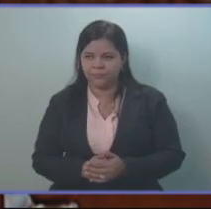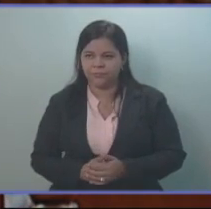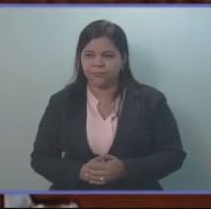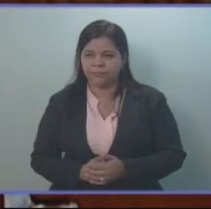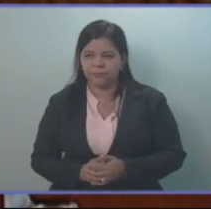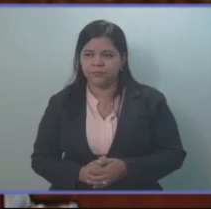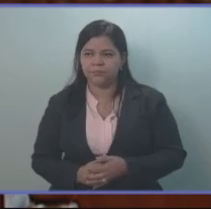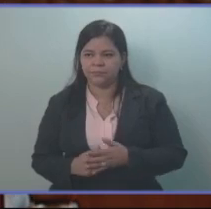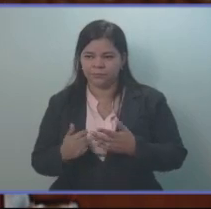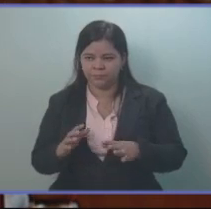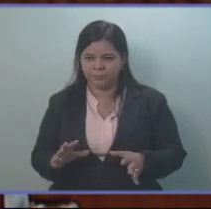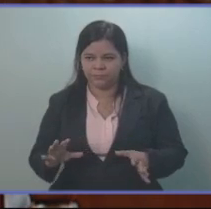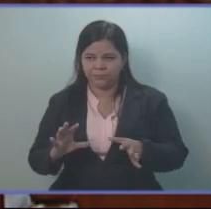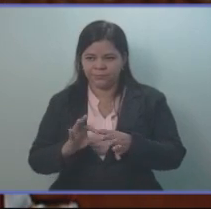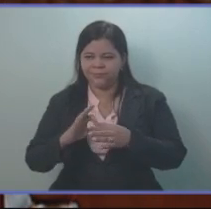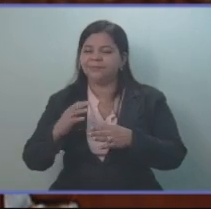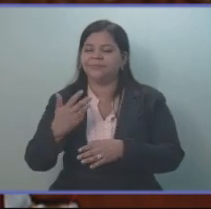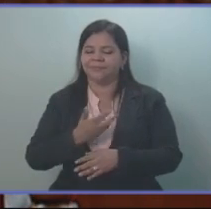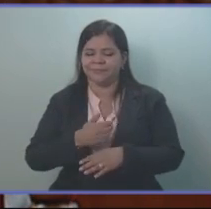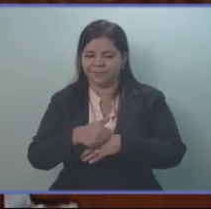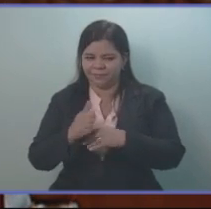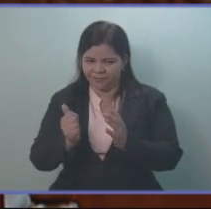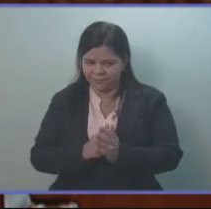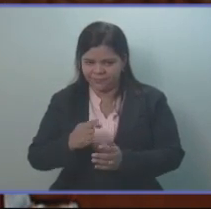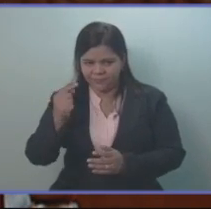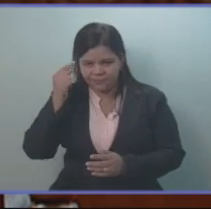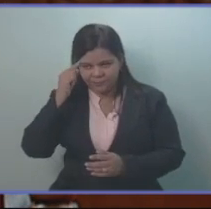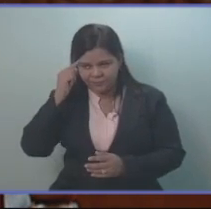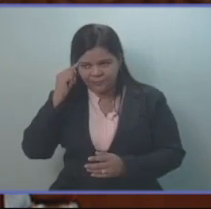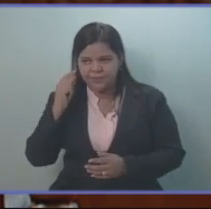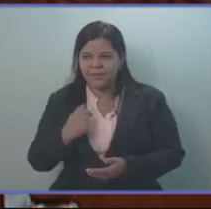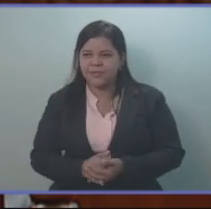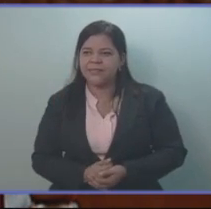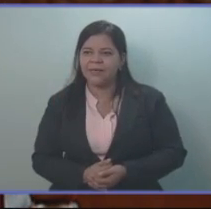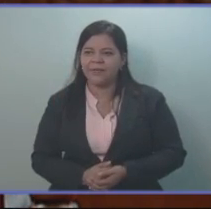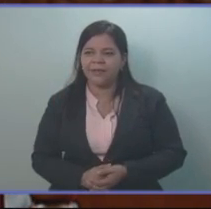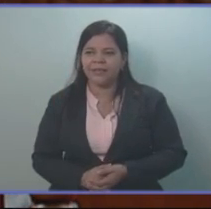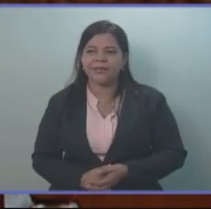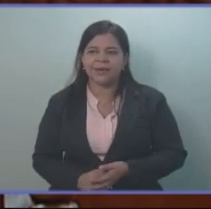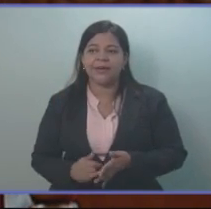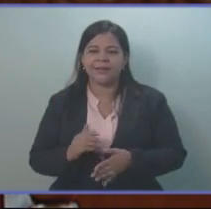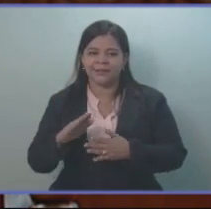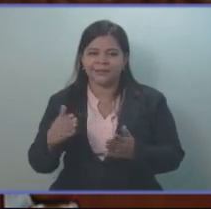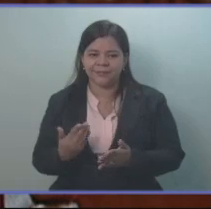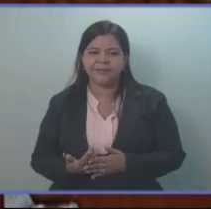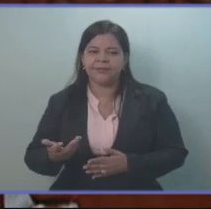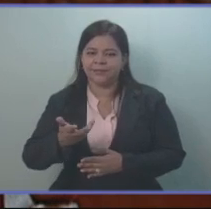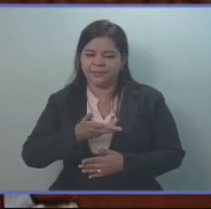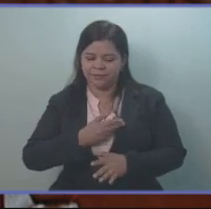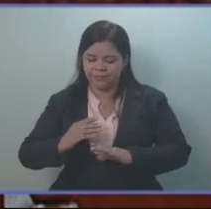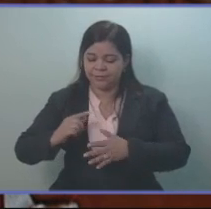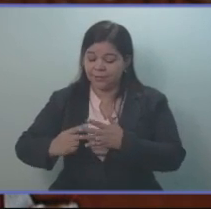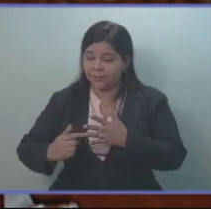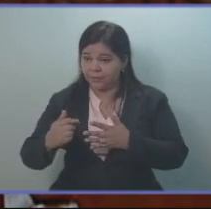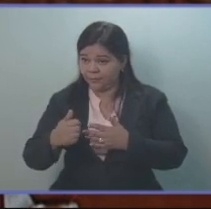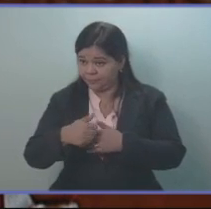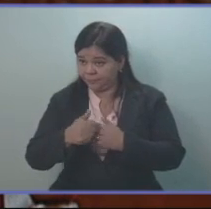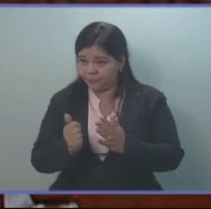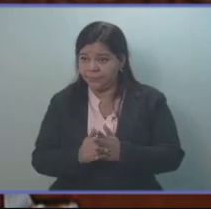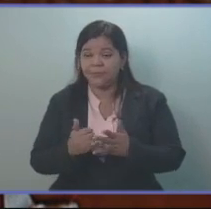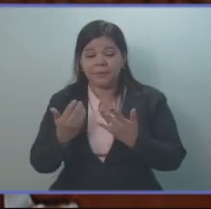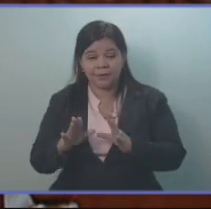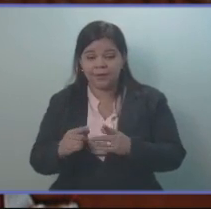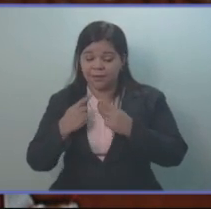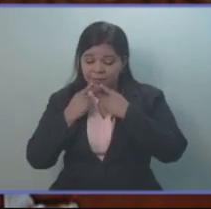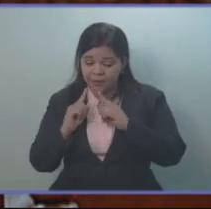de El Salvador, considerando Romanos 1, que el artículo 119 de la Constitución de la República declara